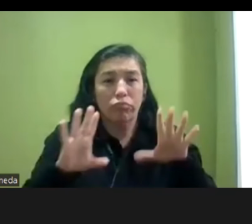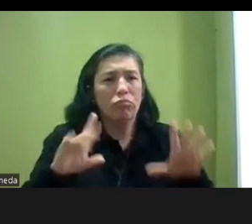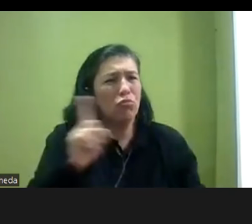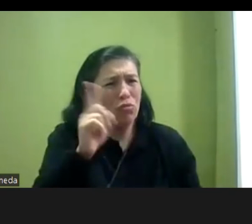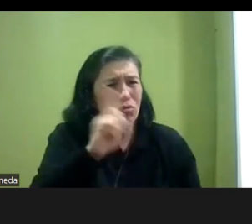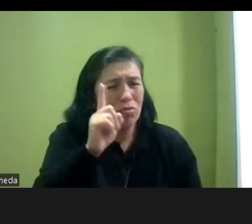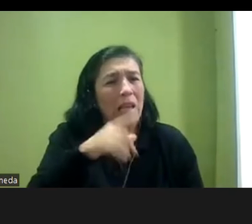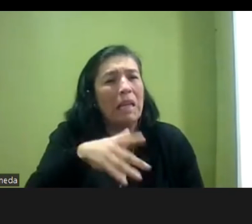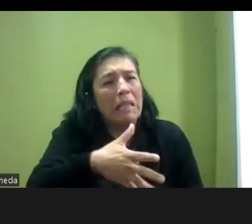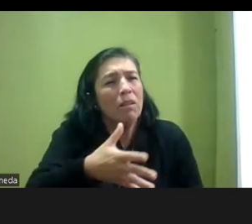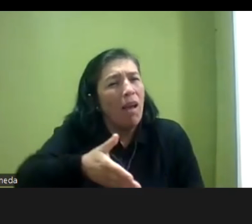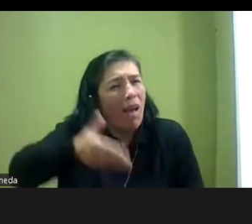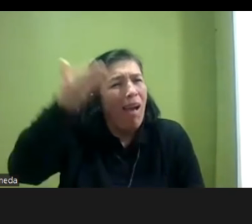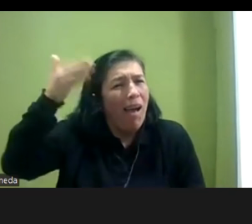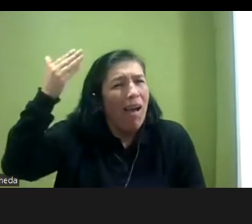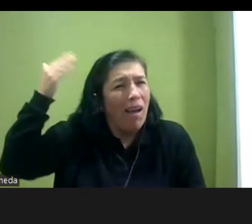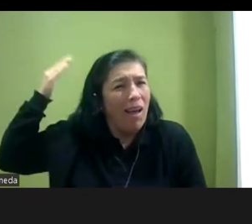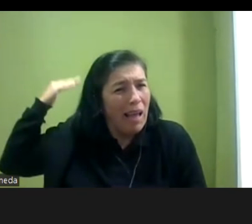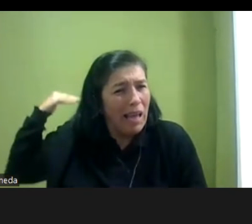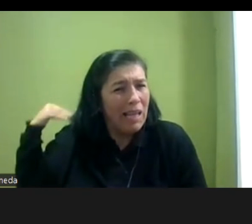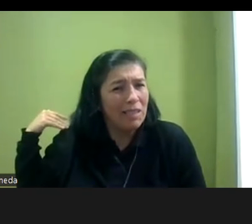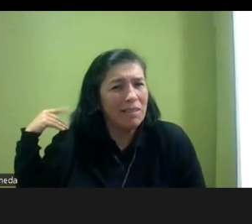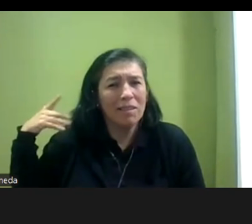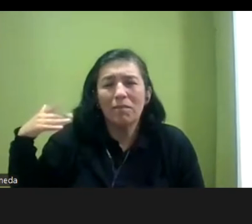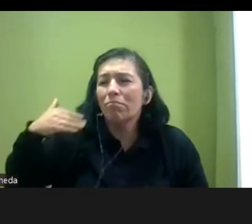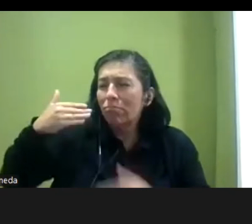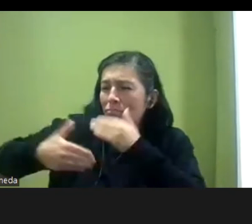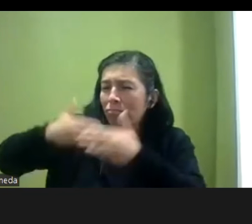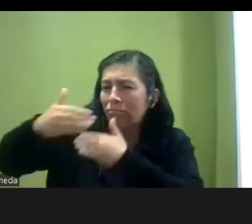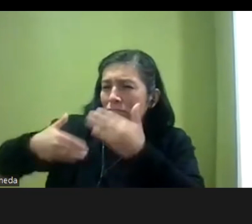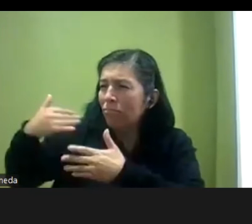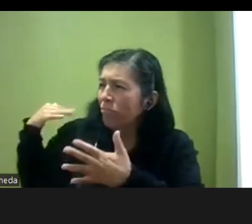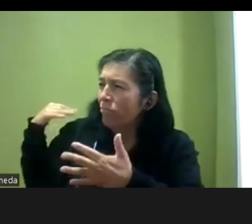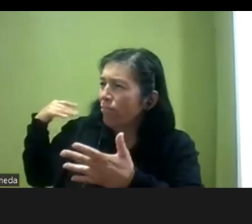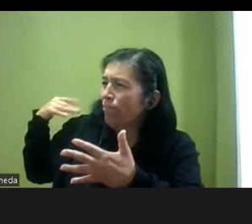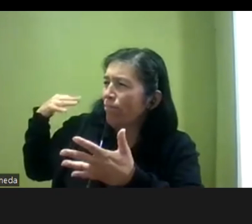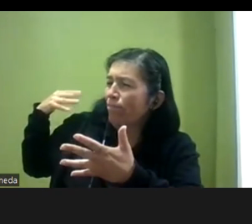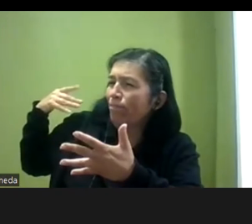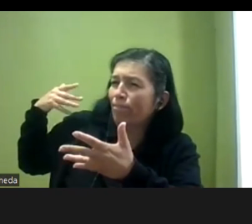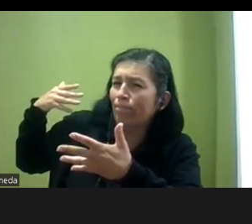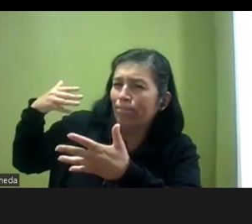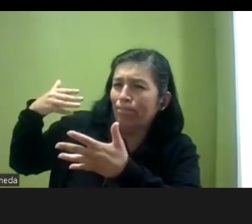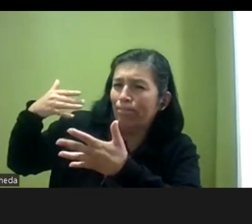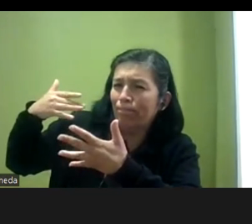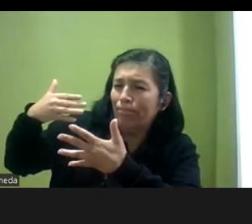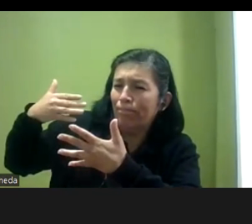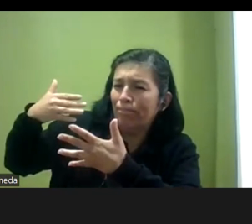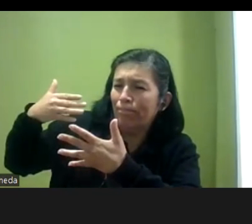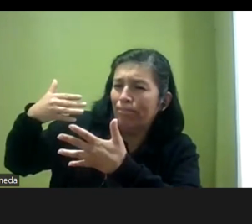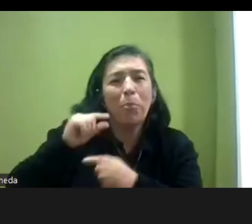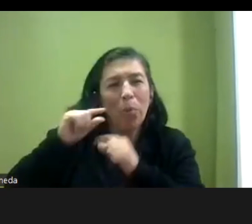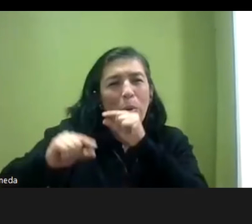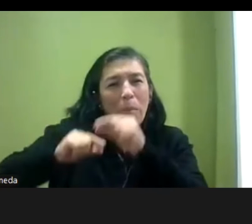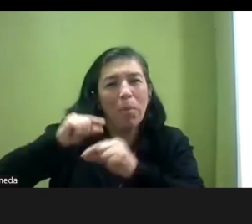son avances tecnológicos que se van cristalizando poco a